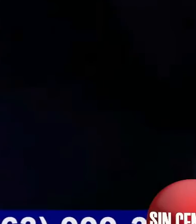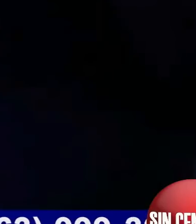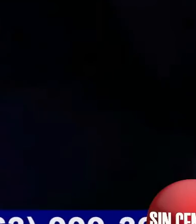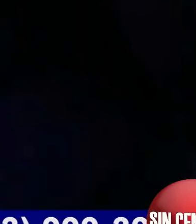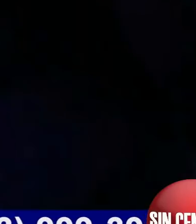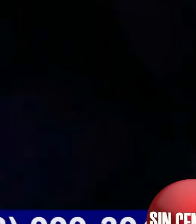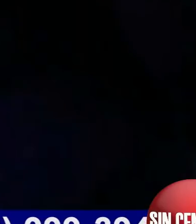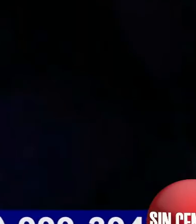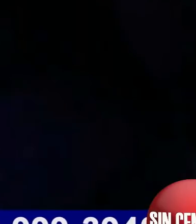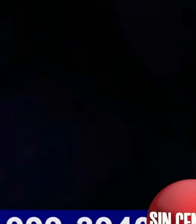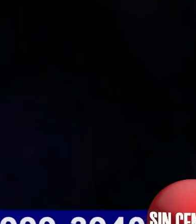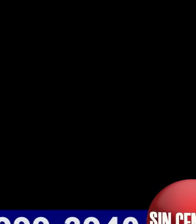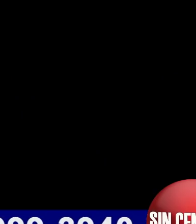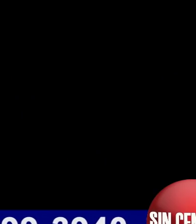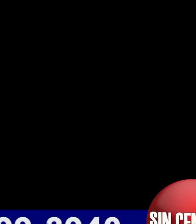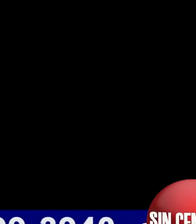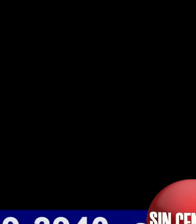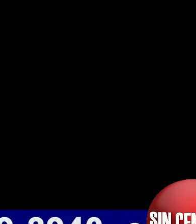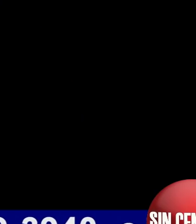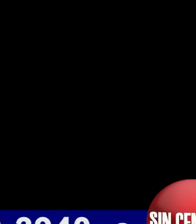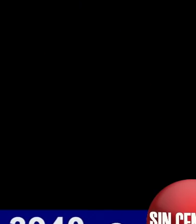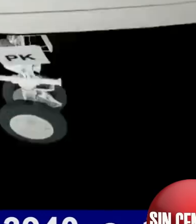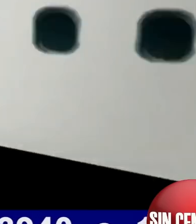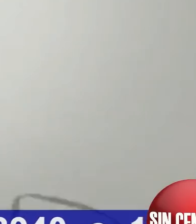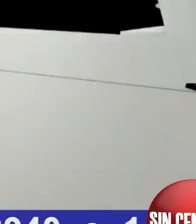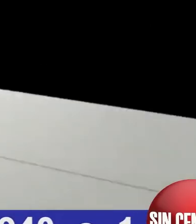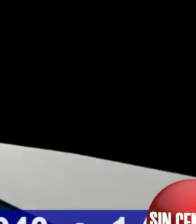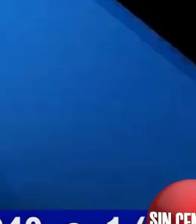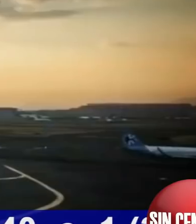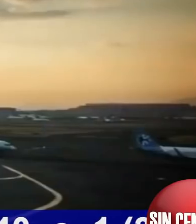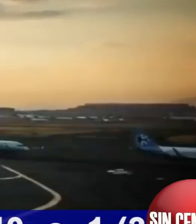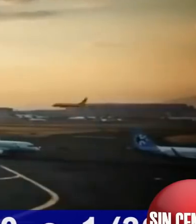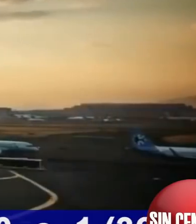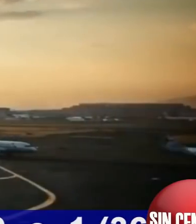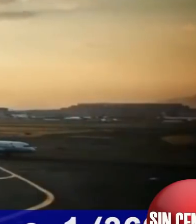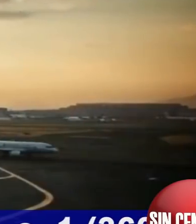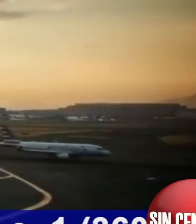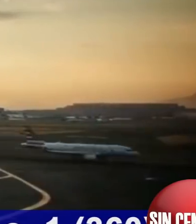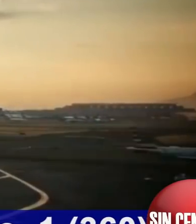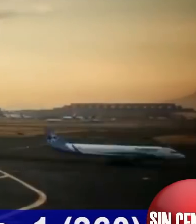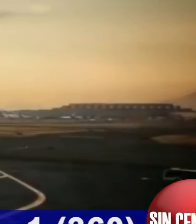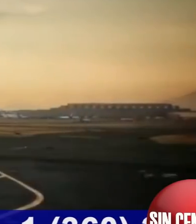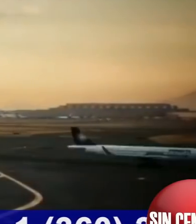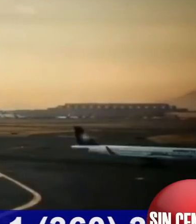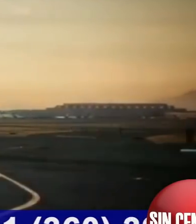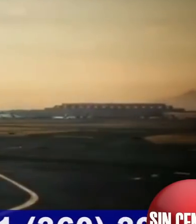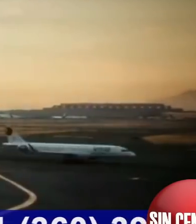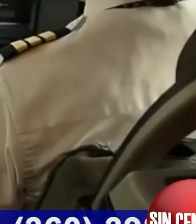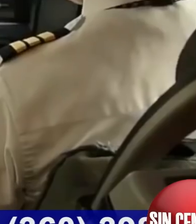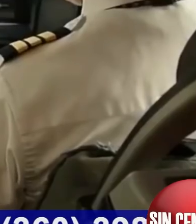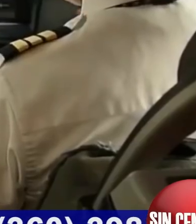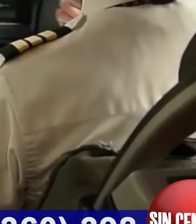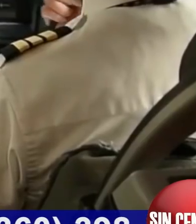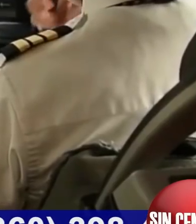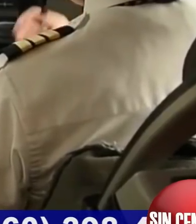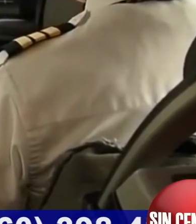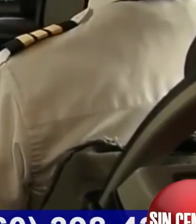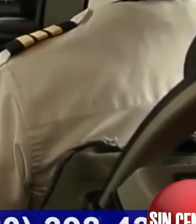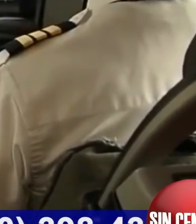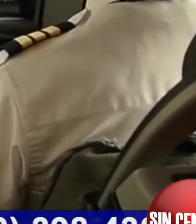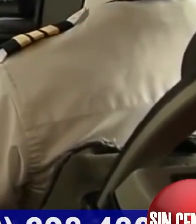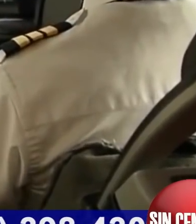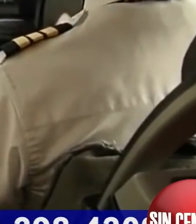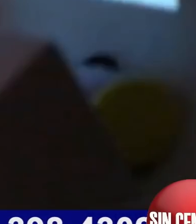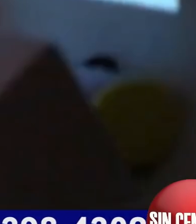la seguridad, mejora en los perfiles de vuelo, ahorro en combustible y en millas recorridas, reducción en cargas